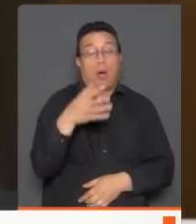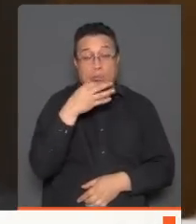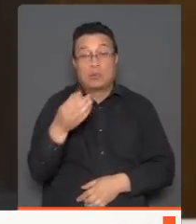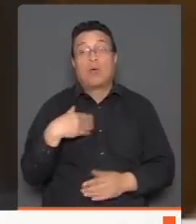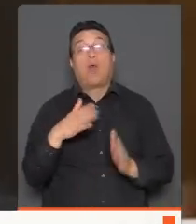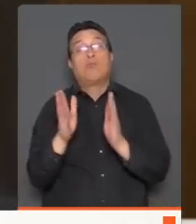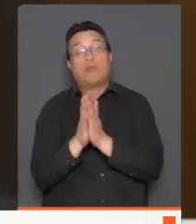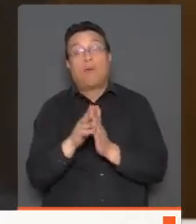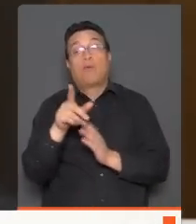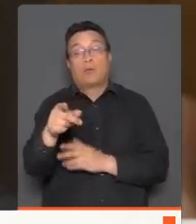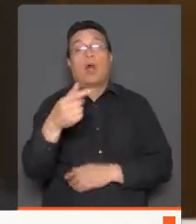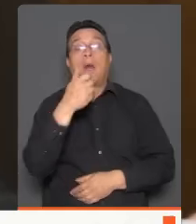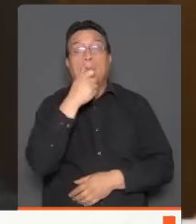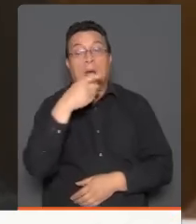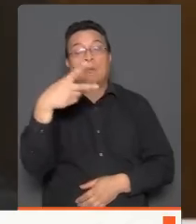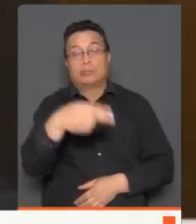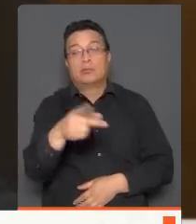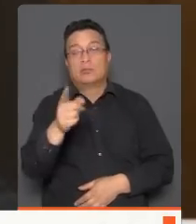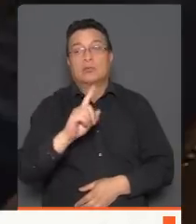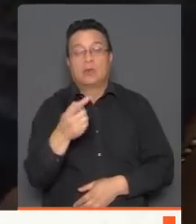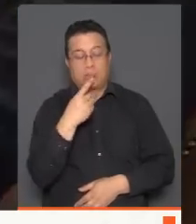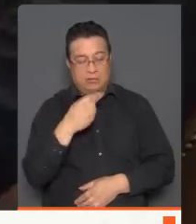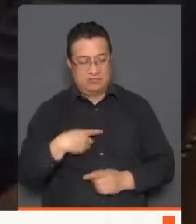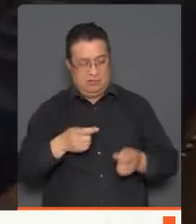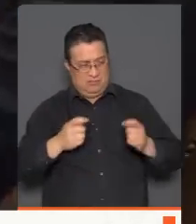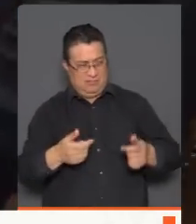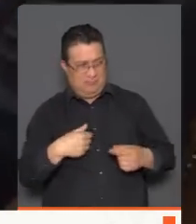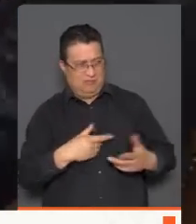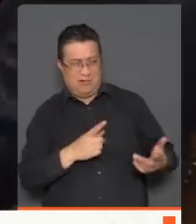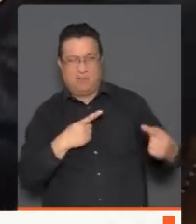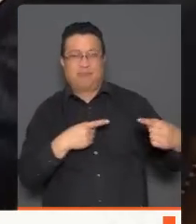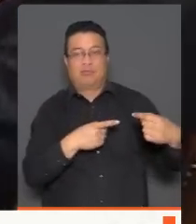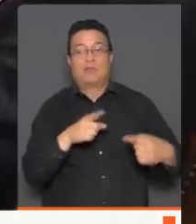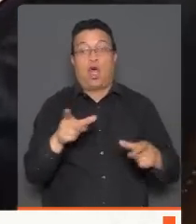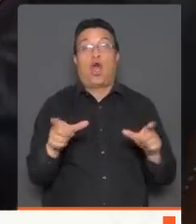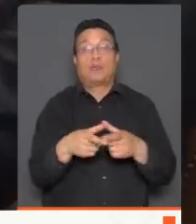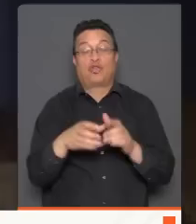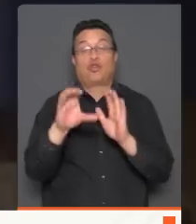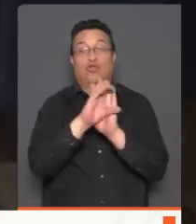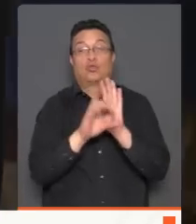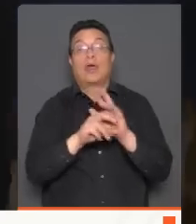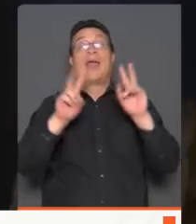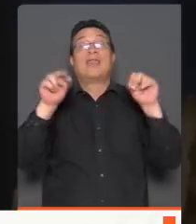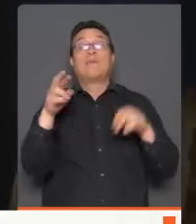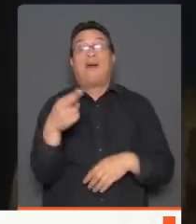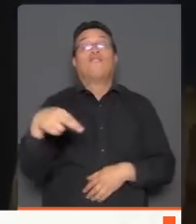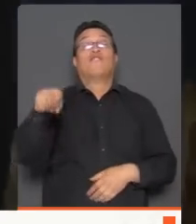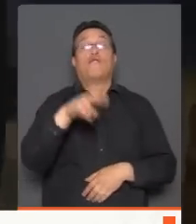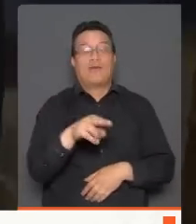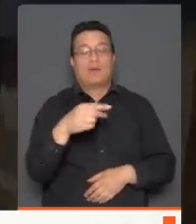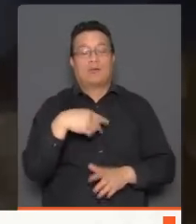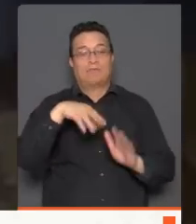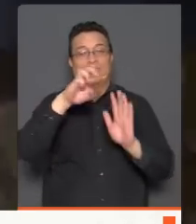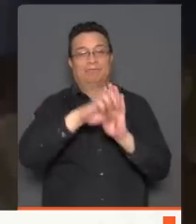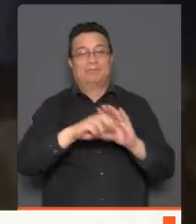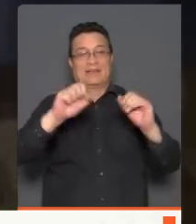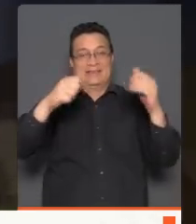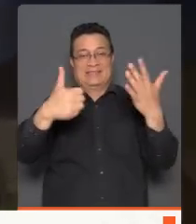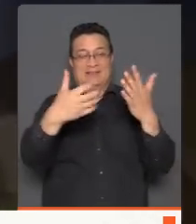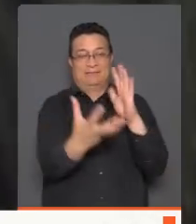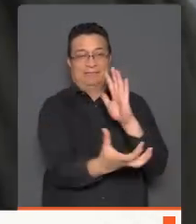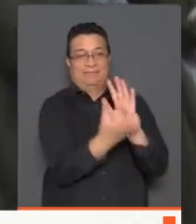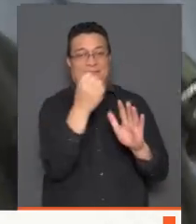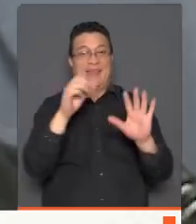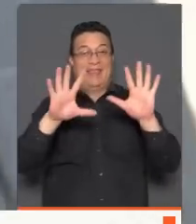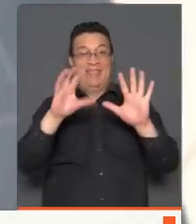favor, soy que apague el responsable de micrófono. eso. No, no me trate de incapaz, Quiero. diputada. Comisión de Constitución. La materia, volver a debatir el proyecto del sexto retiro del